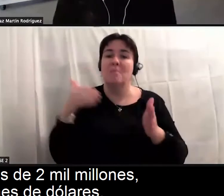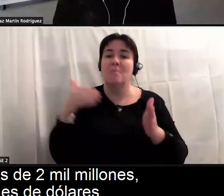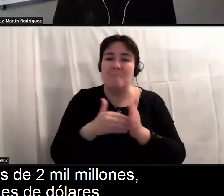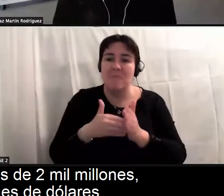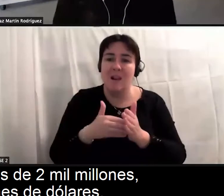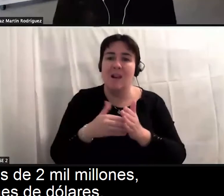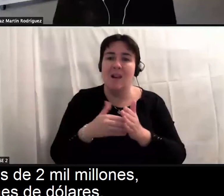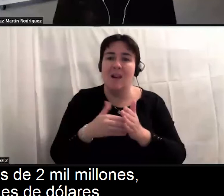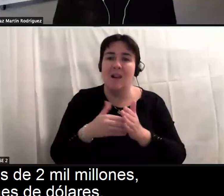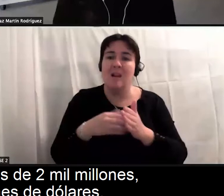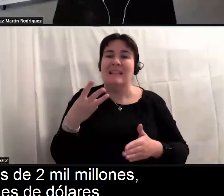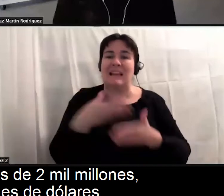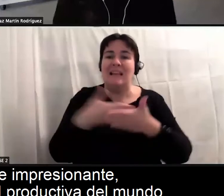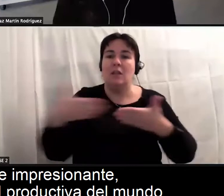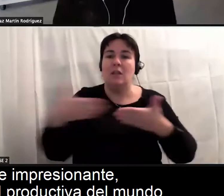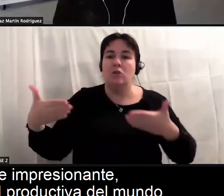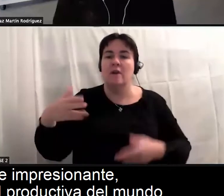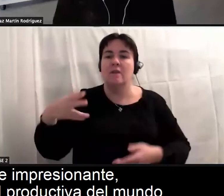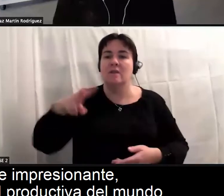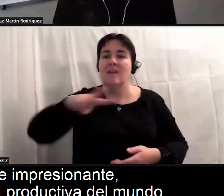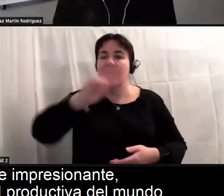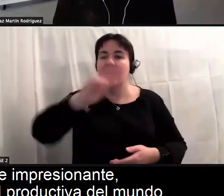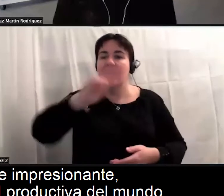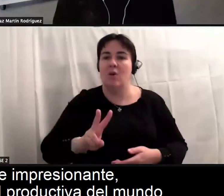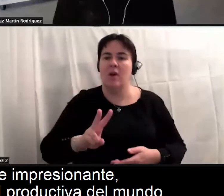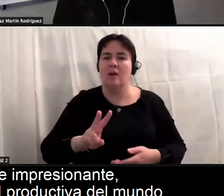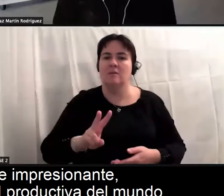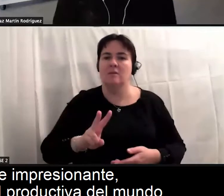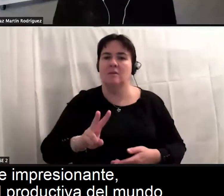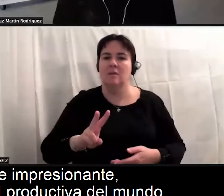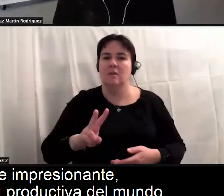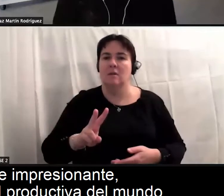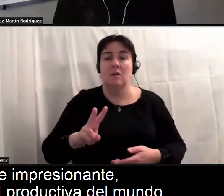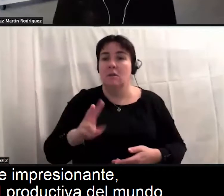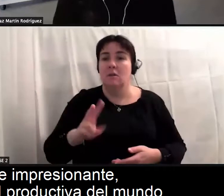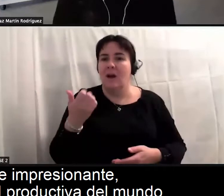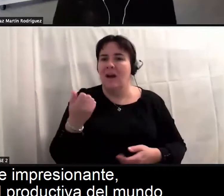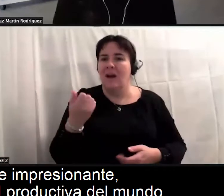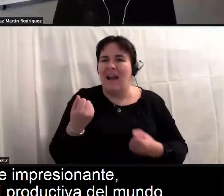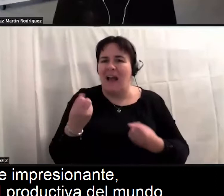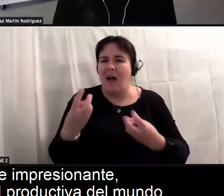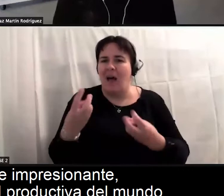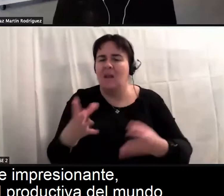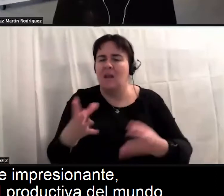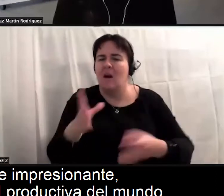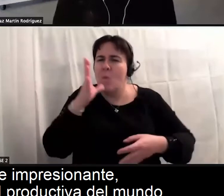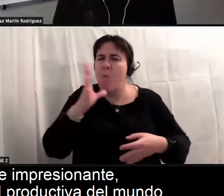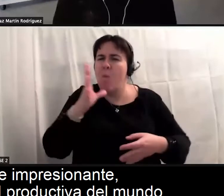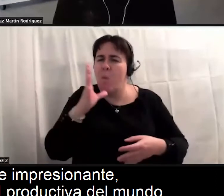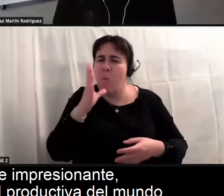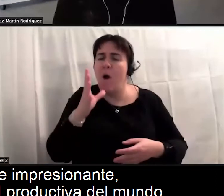dólares. Una cifra sumamente impresionante. Se pierde de la